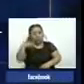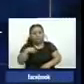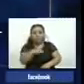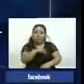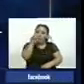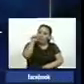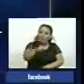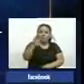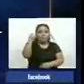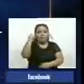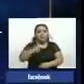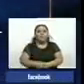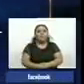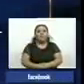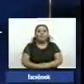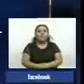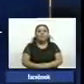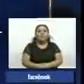lo más importante.